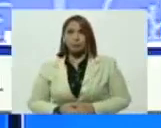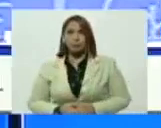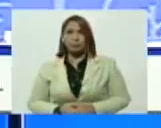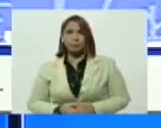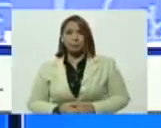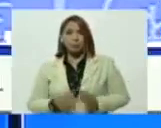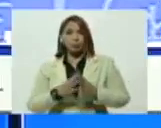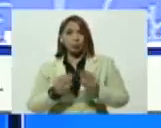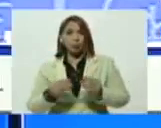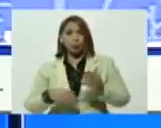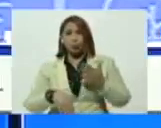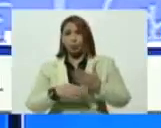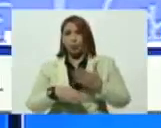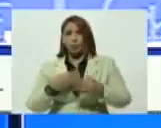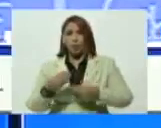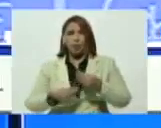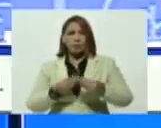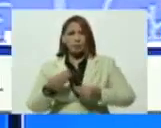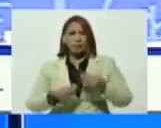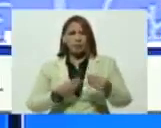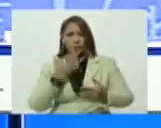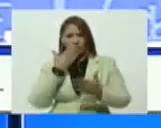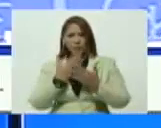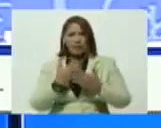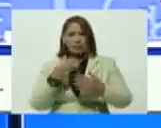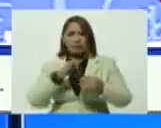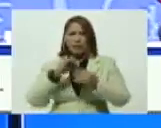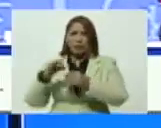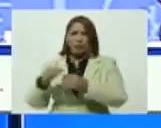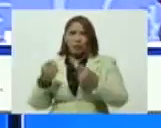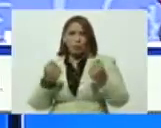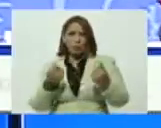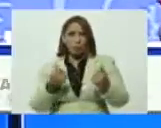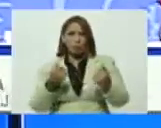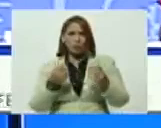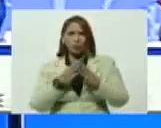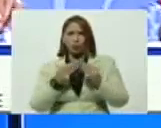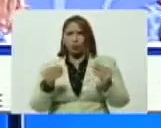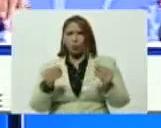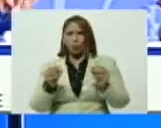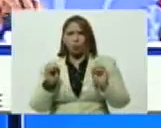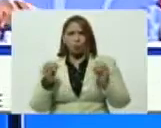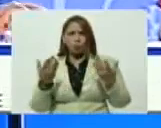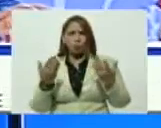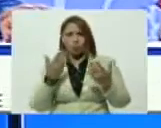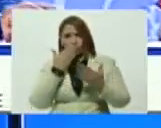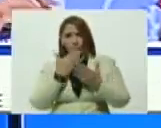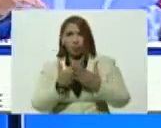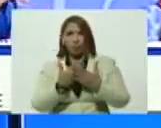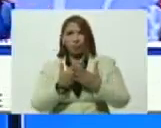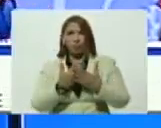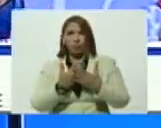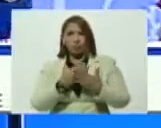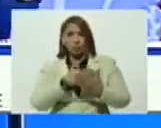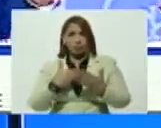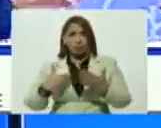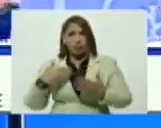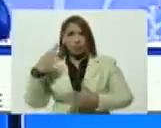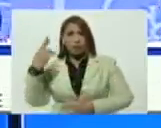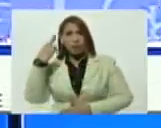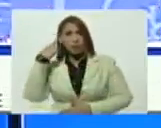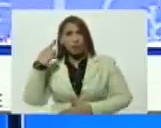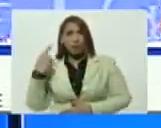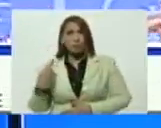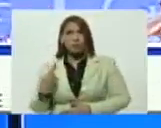lo que vamos haciendo en el frente económico. Todos los logros del Frente Económico. Yo quisiera que Robetza, nos hablara